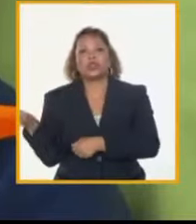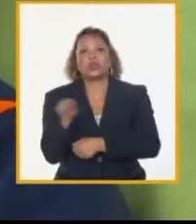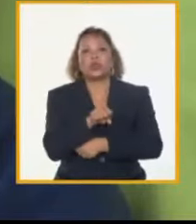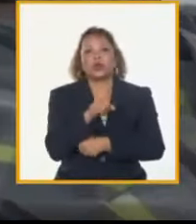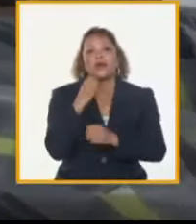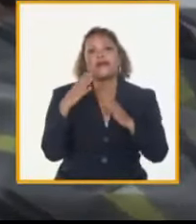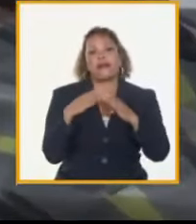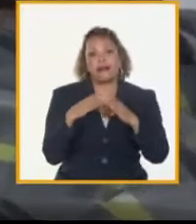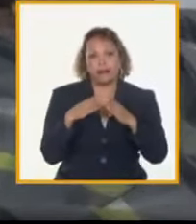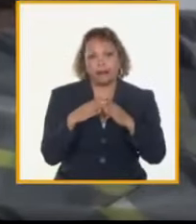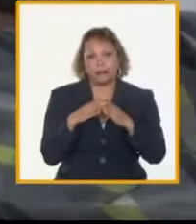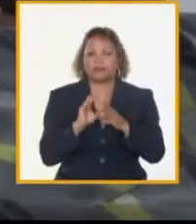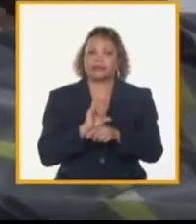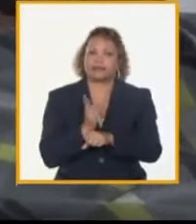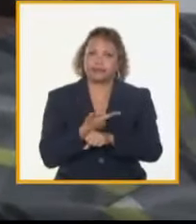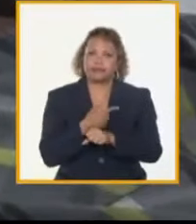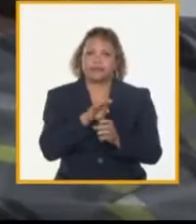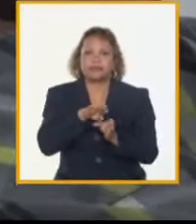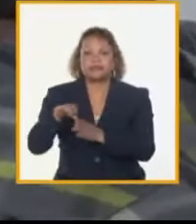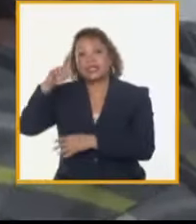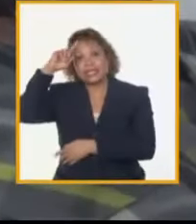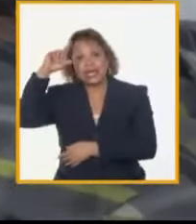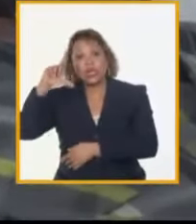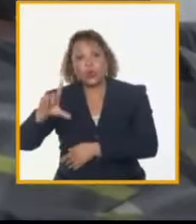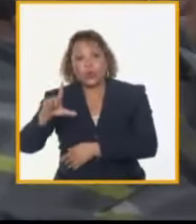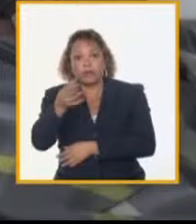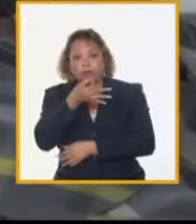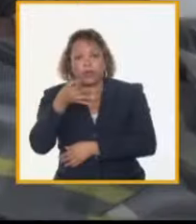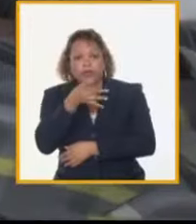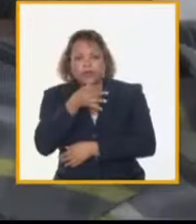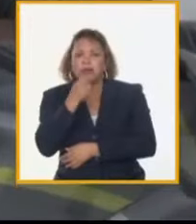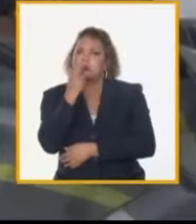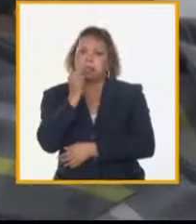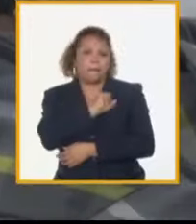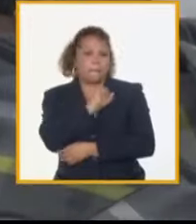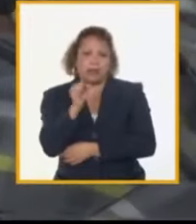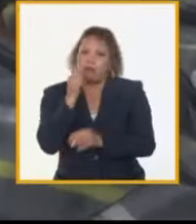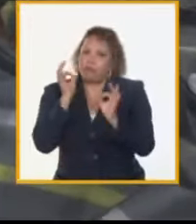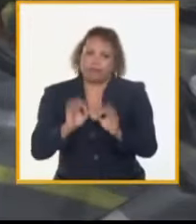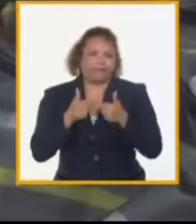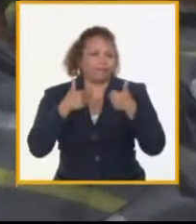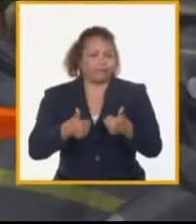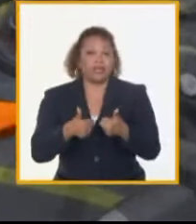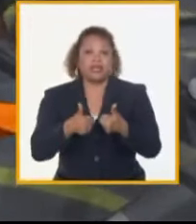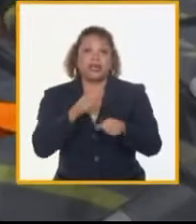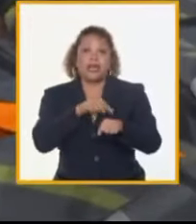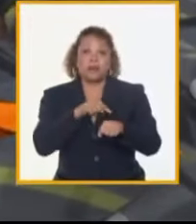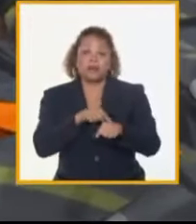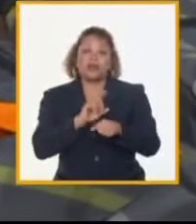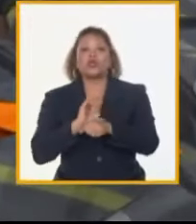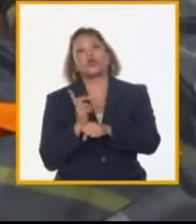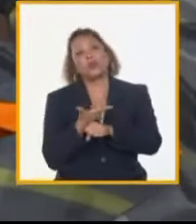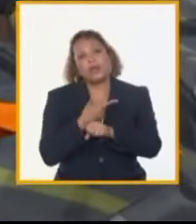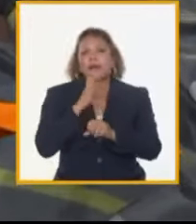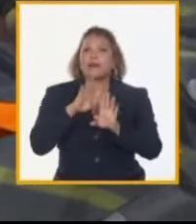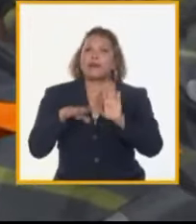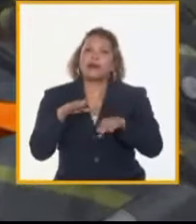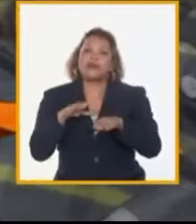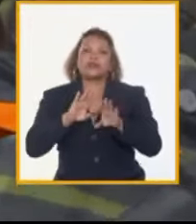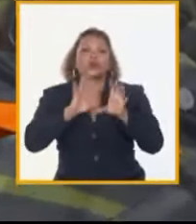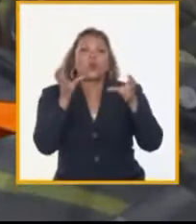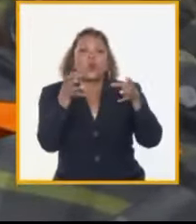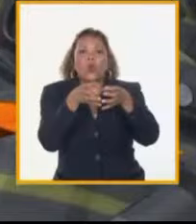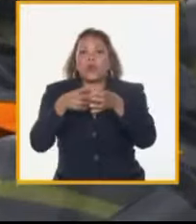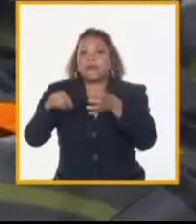casa. Sí, a San Luis llega siempre temprano, a la hora asignada. Allí no nos demoramos porque hay veces que no ha llegado todo el mundo,